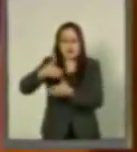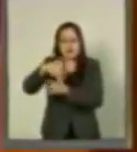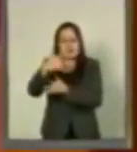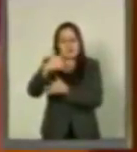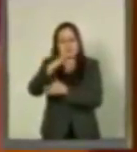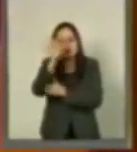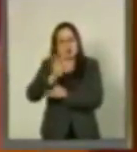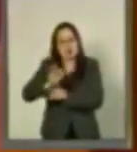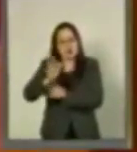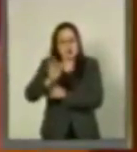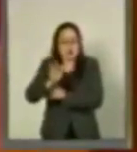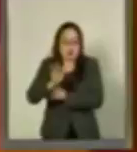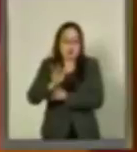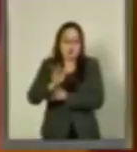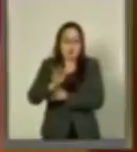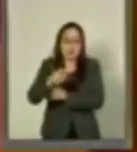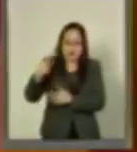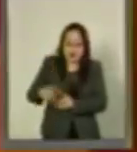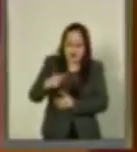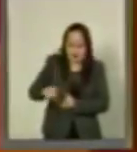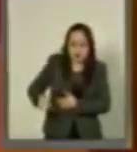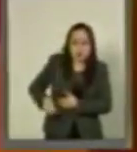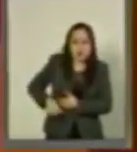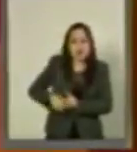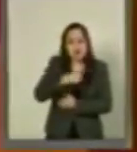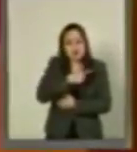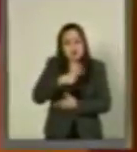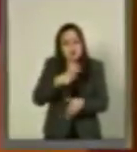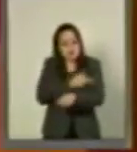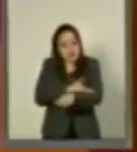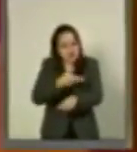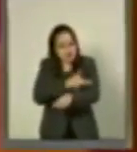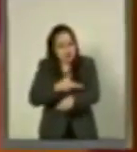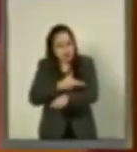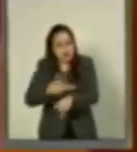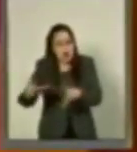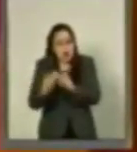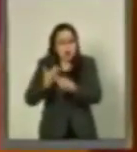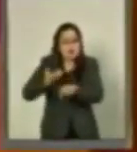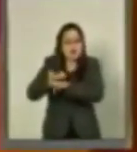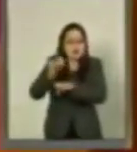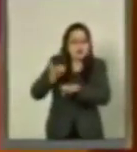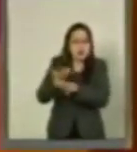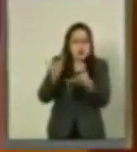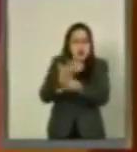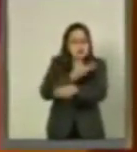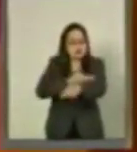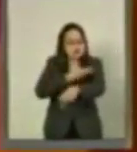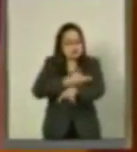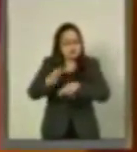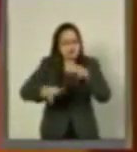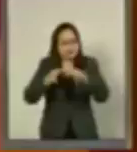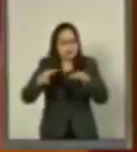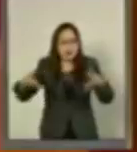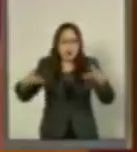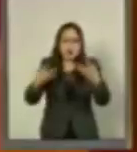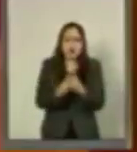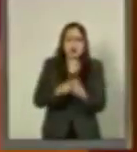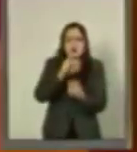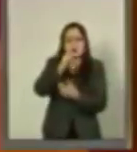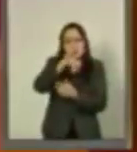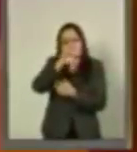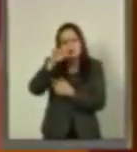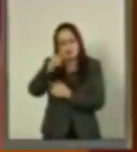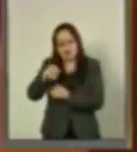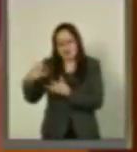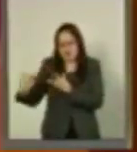15%. Le toca a este gobierno hacer todo el esfuerzo junto con las entidades, con el Poder Judicial,